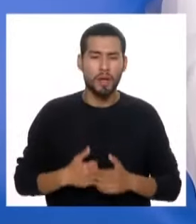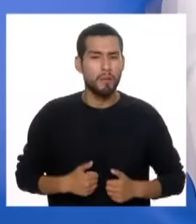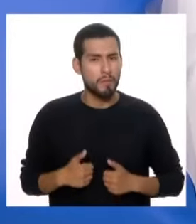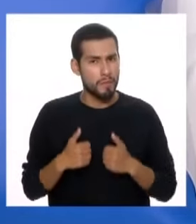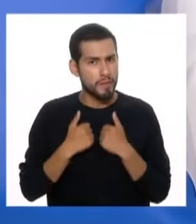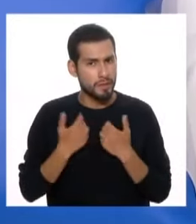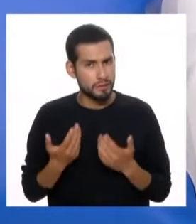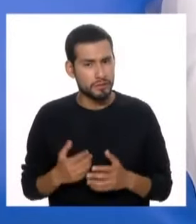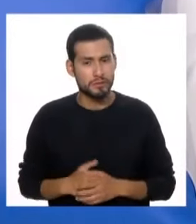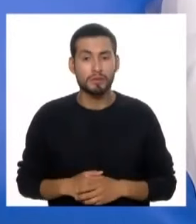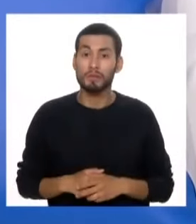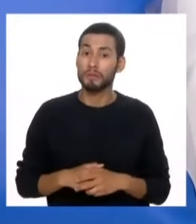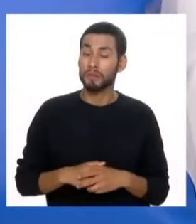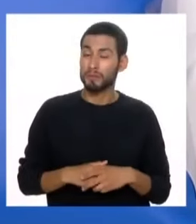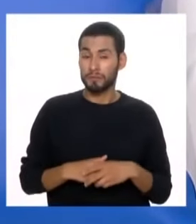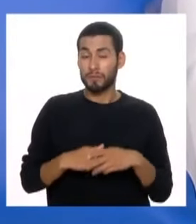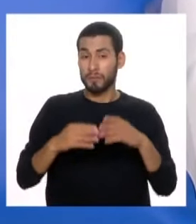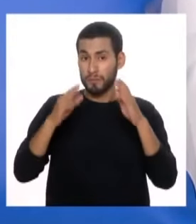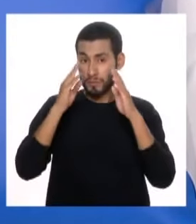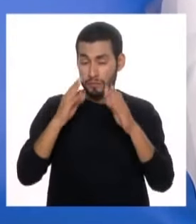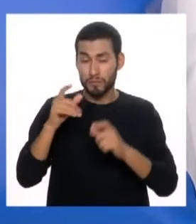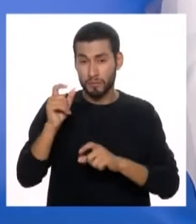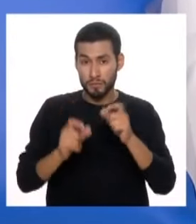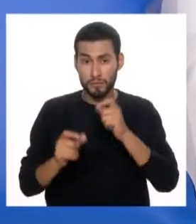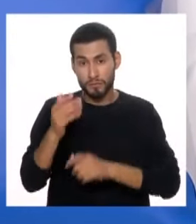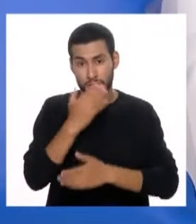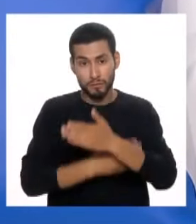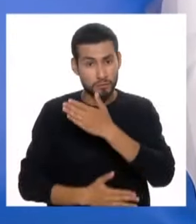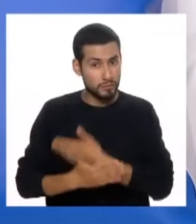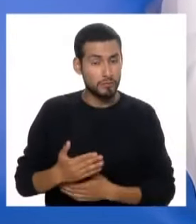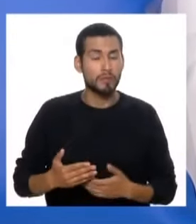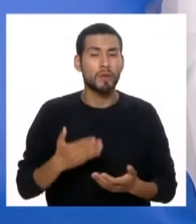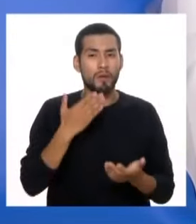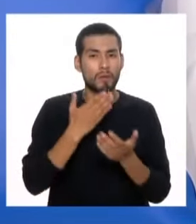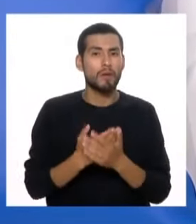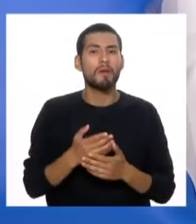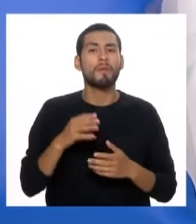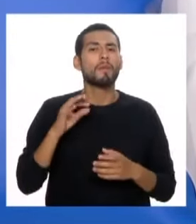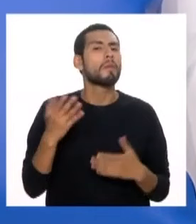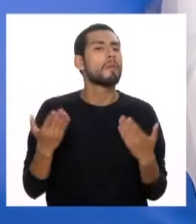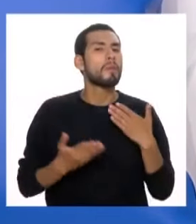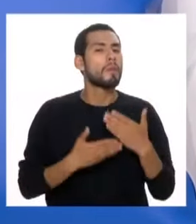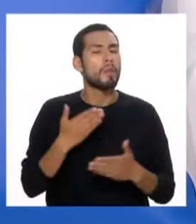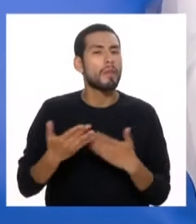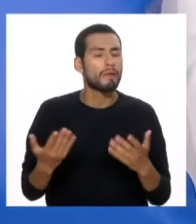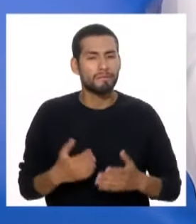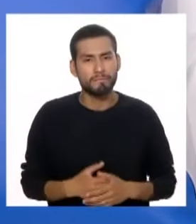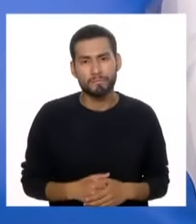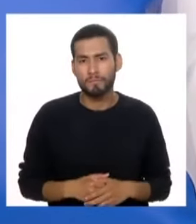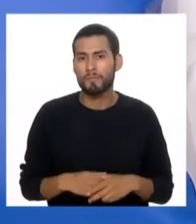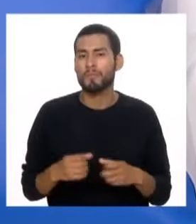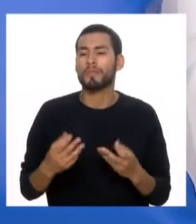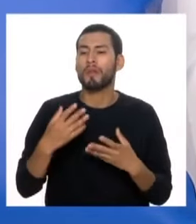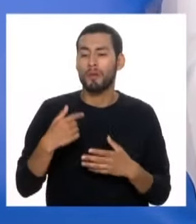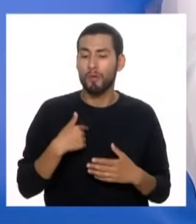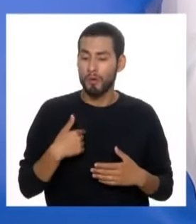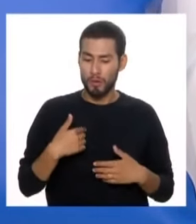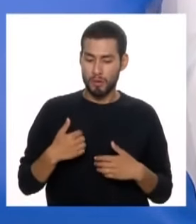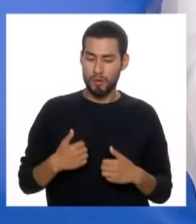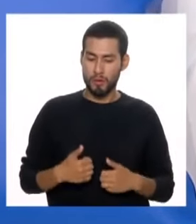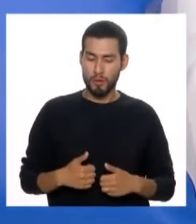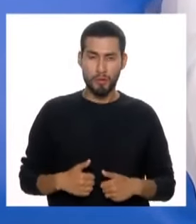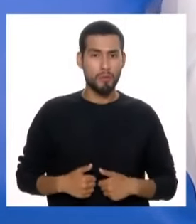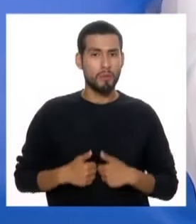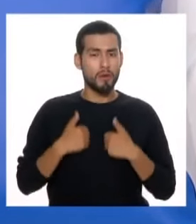vida, que sea la atención a las personas con discapacidad una forma de medir también cuánto hemos desarrollado,